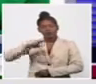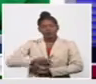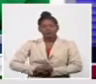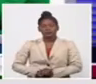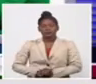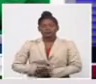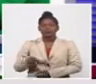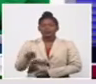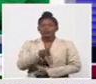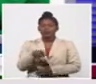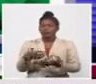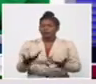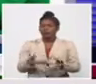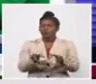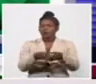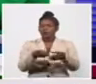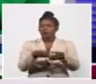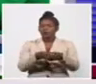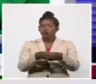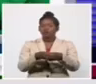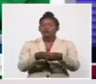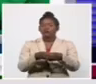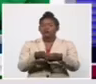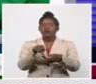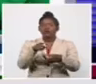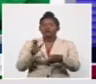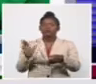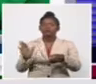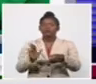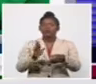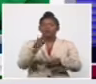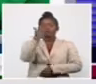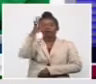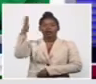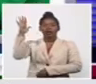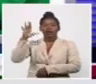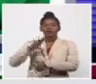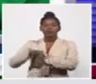tenido como fuente de infección el exterior de nuestro país.